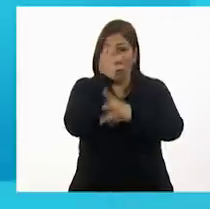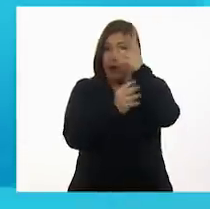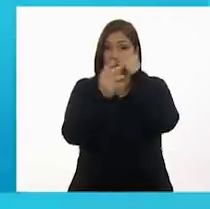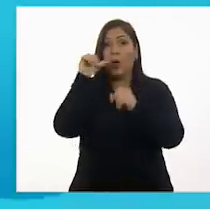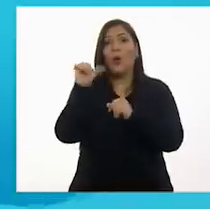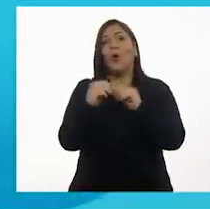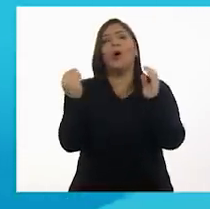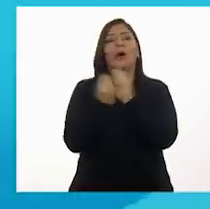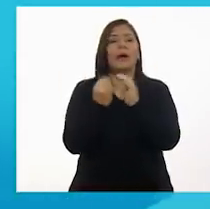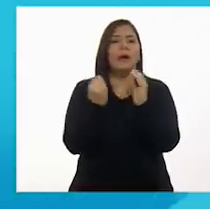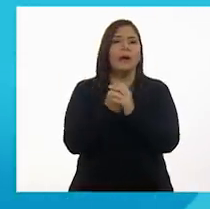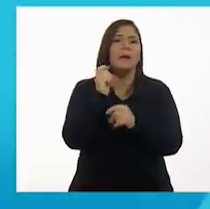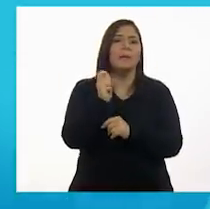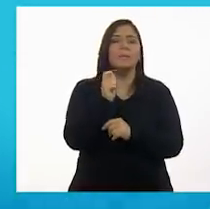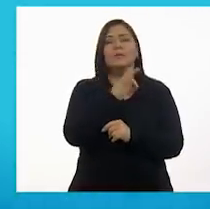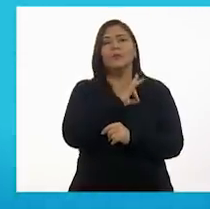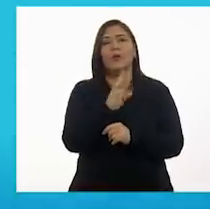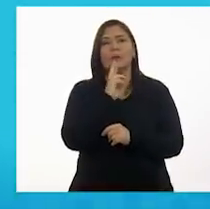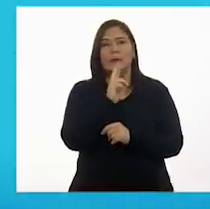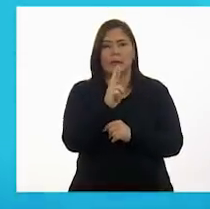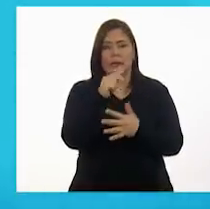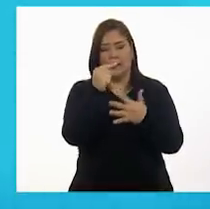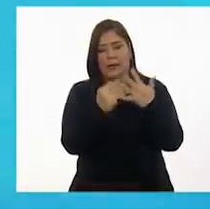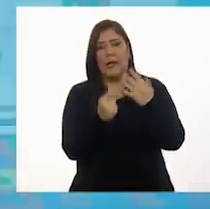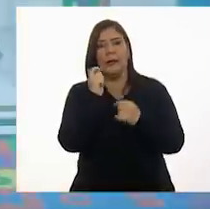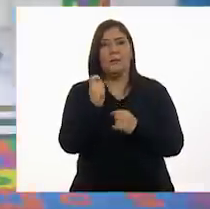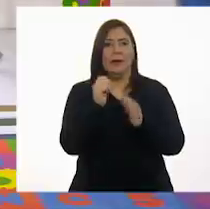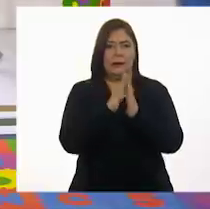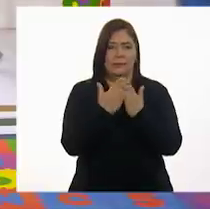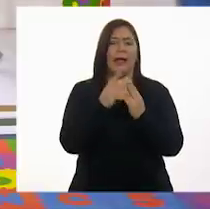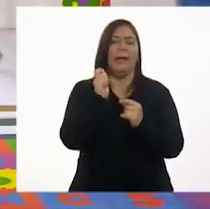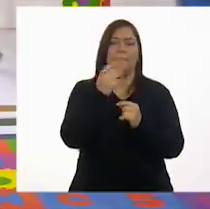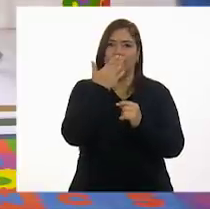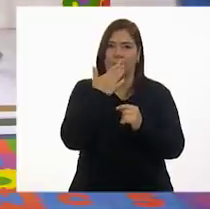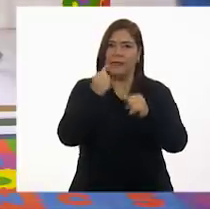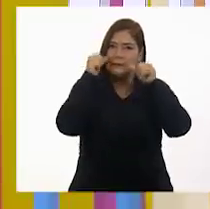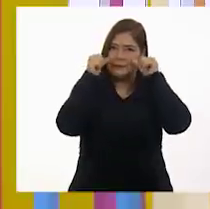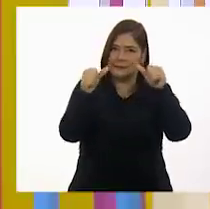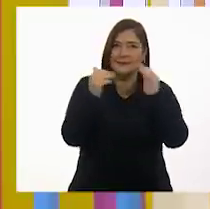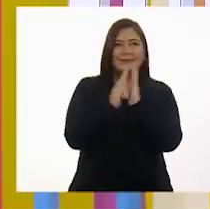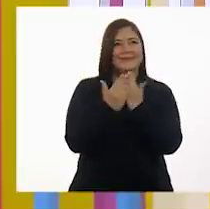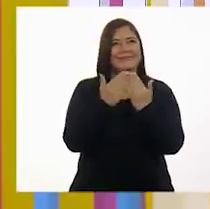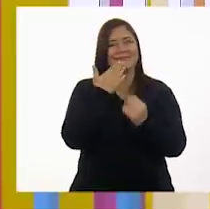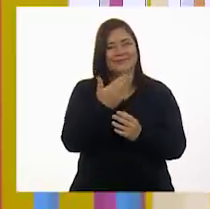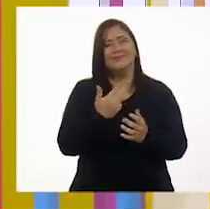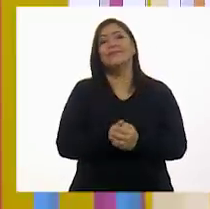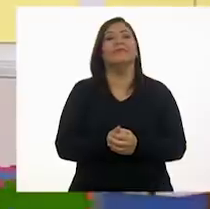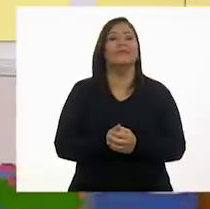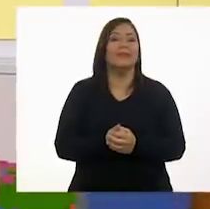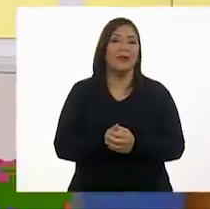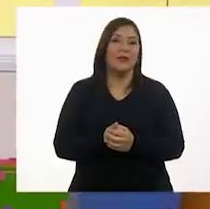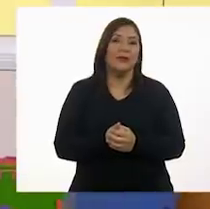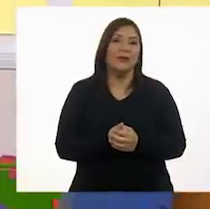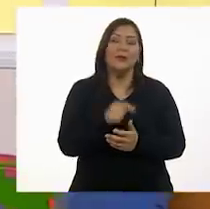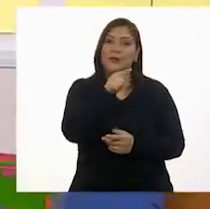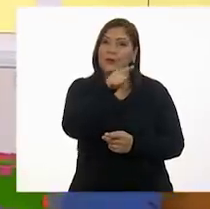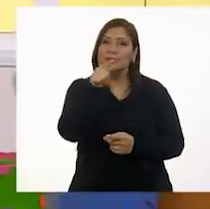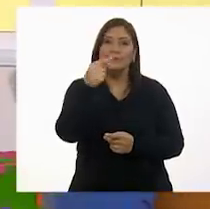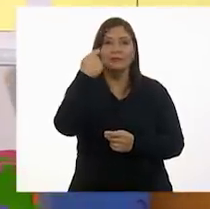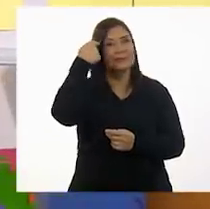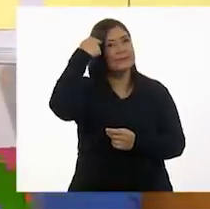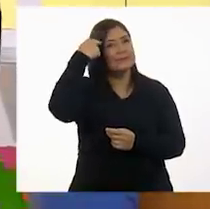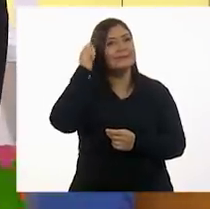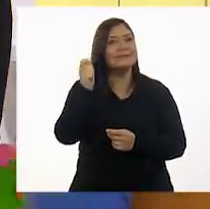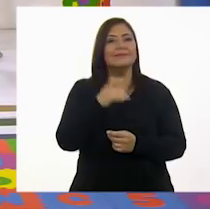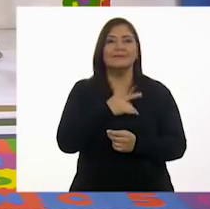va a servir para contestar su libro. Muy bien, pues pónganse muy atentos con el libro. Muy bien. ¿Y qué les parece, niñas y